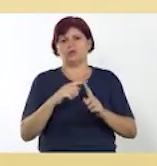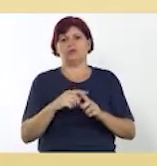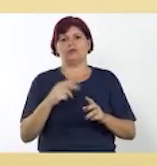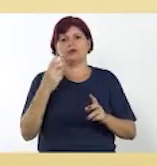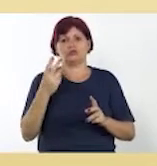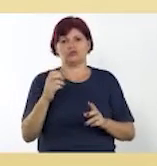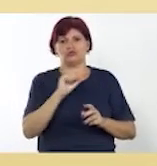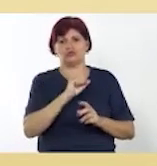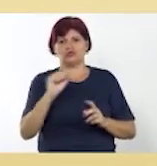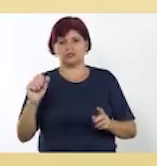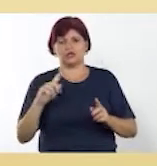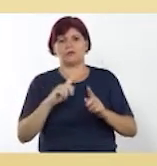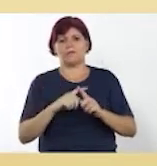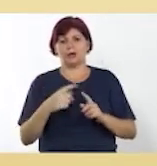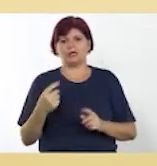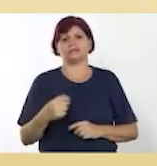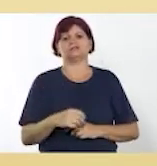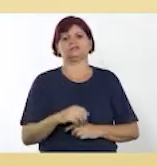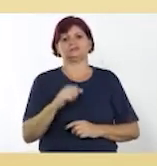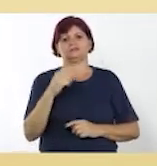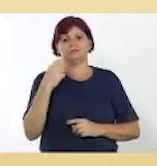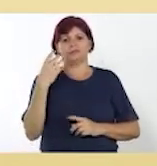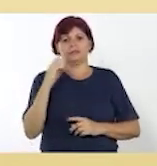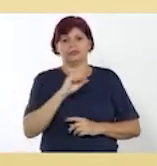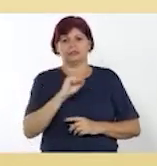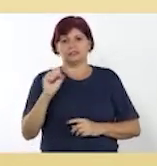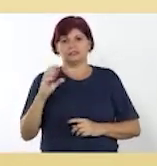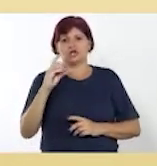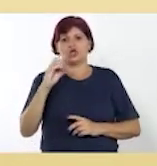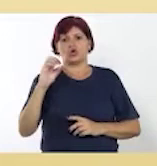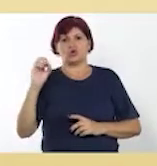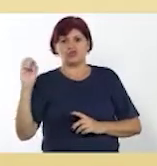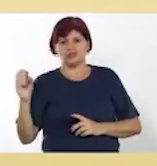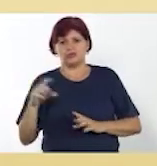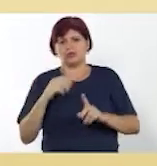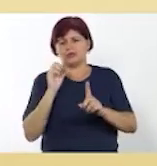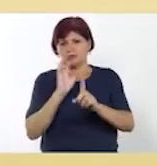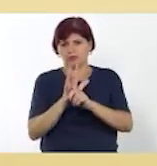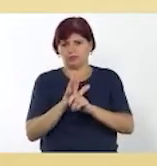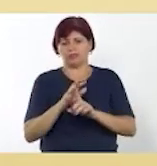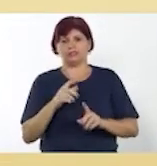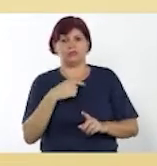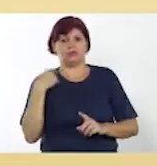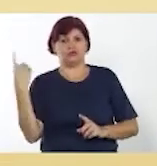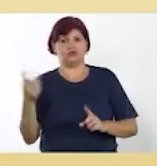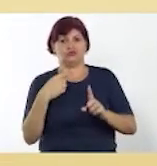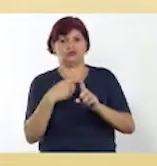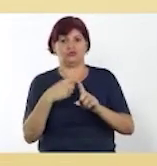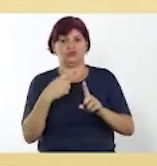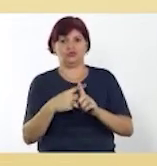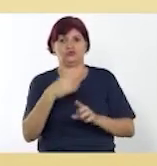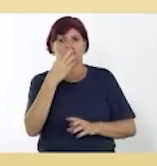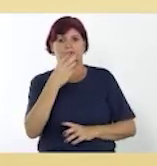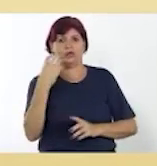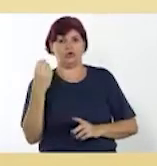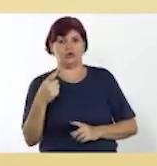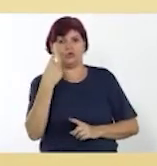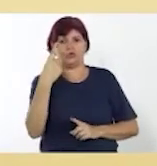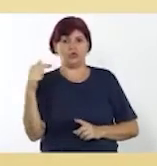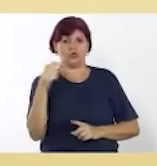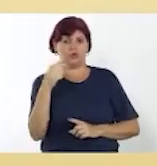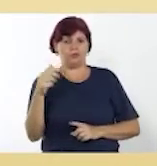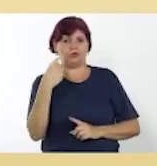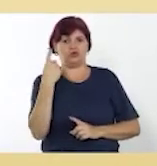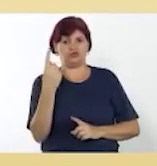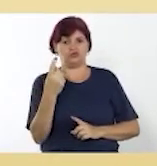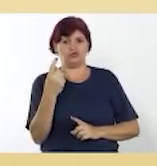2 seno coseno menos 1 que estaba en la identidad desde el inicio. Al nosotros sumar los números 1 y